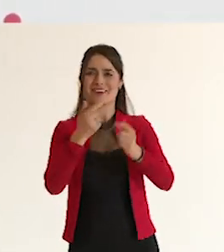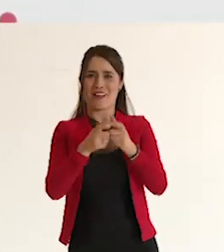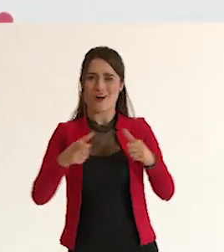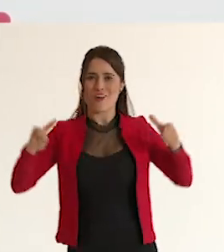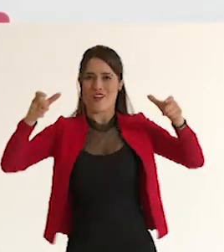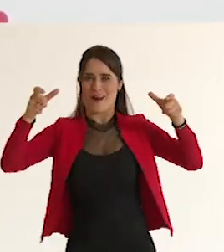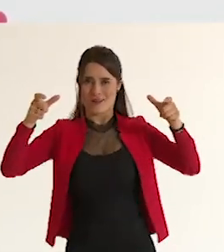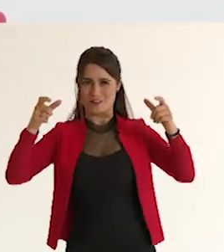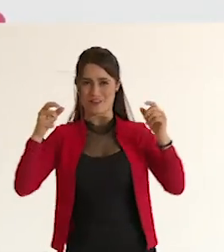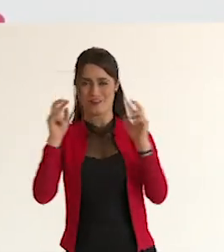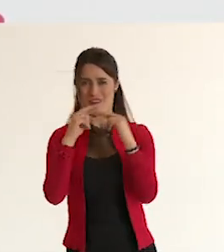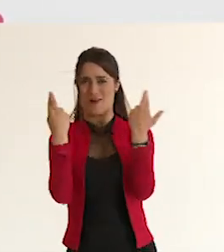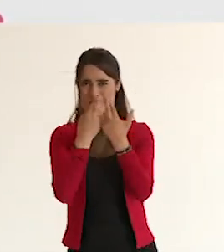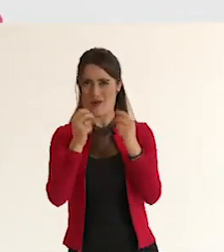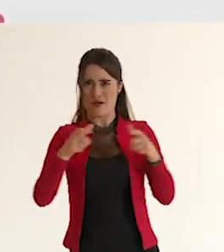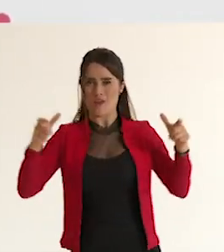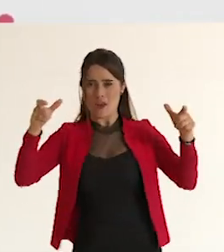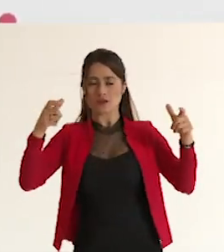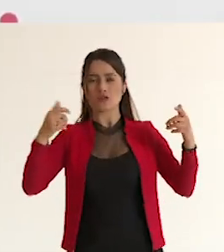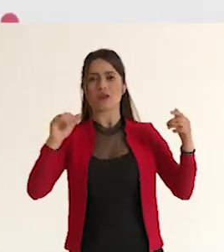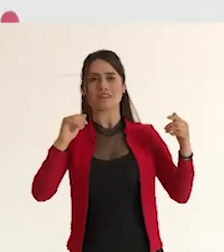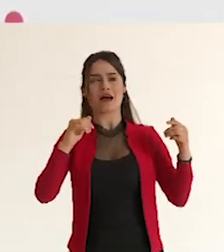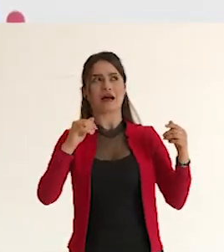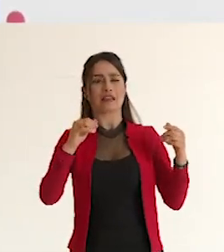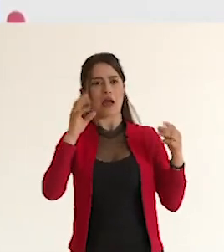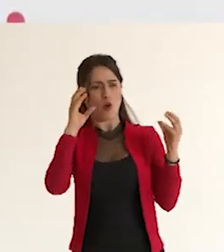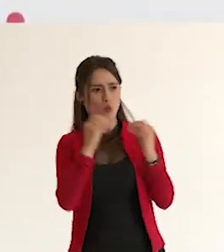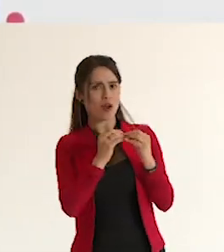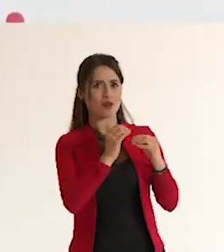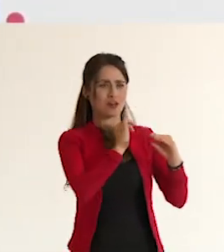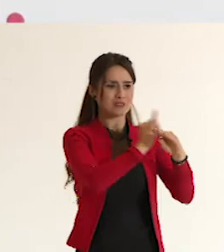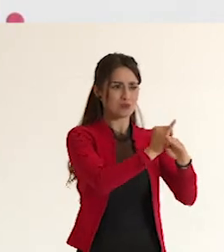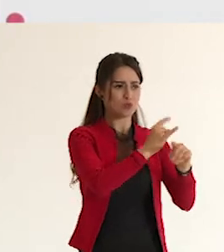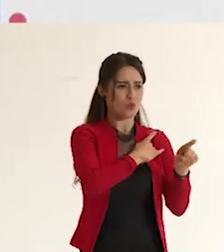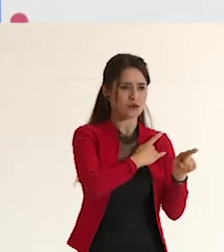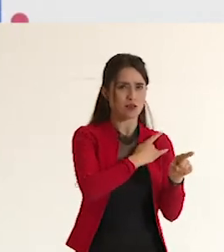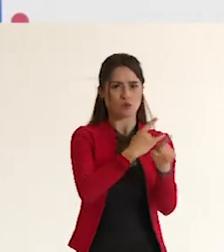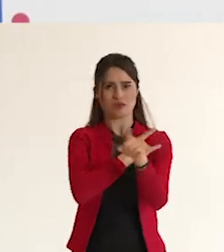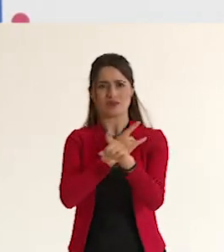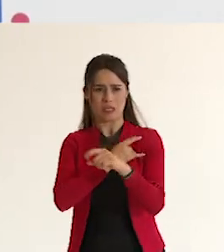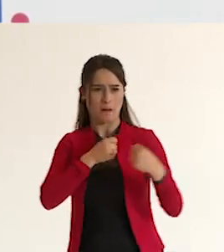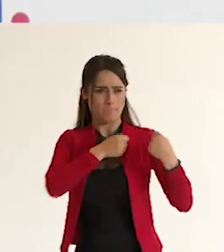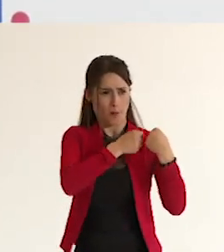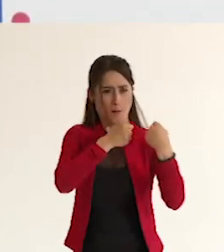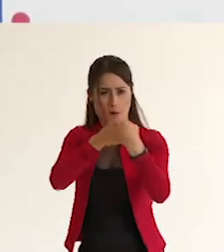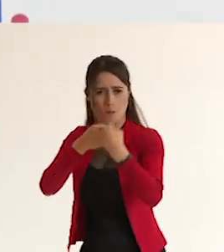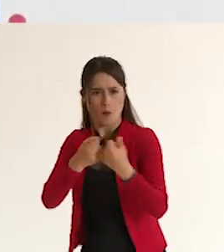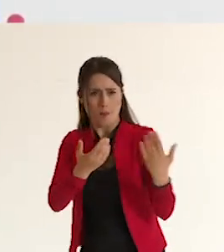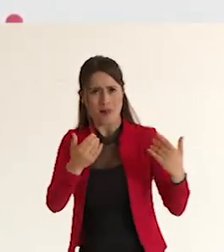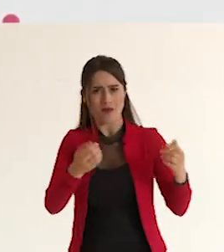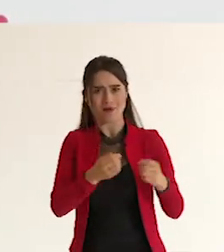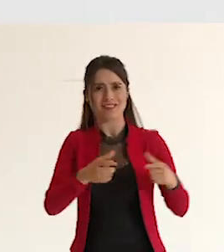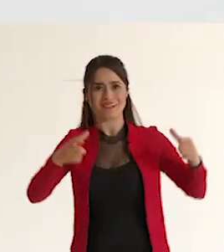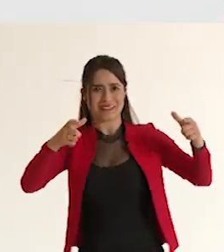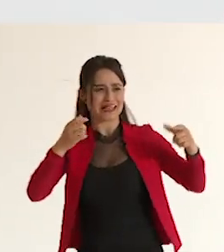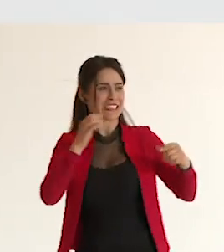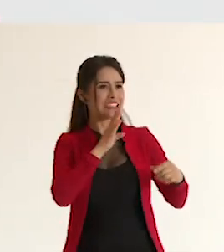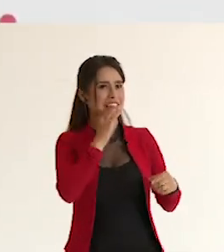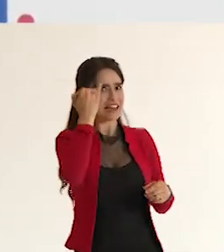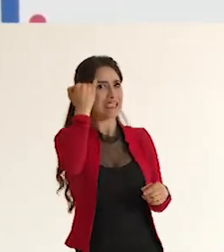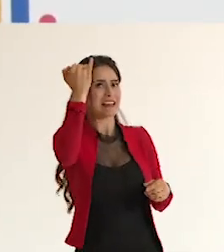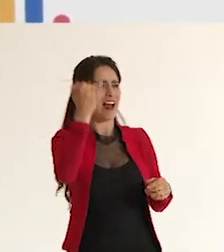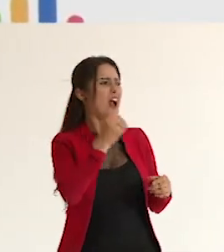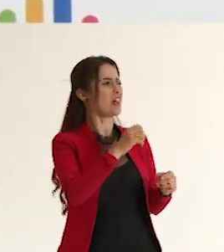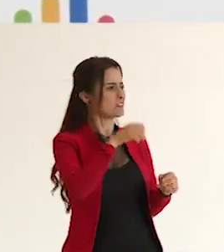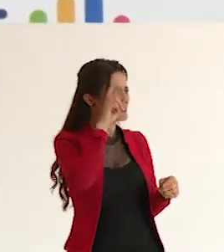creo que ese es como el valor de que nos juntemos de distintas instituciones a hablar sobre estas cosas de uno de esos congresos surgió la idea de hacer este proyecto